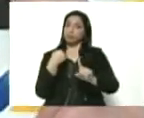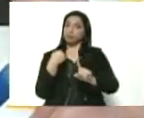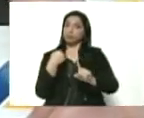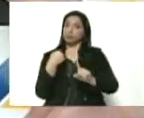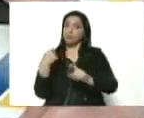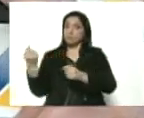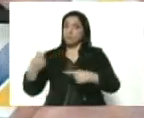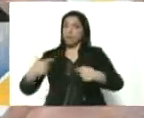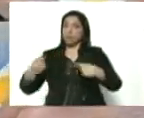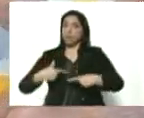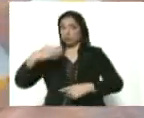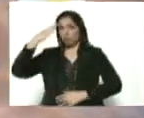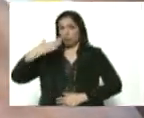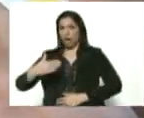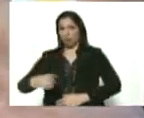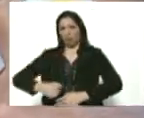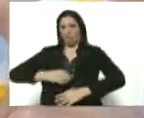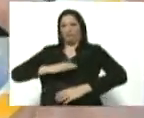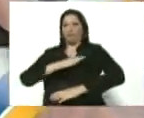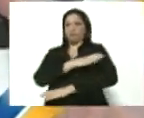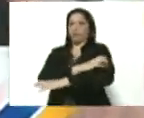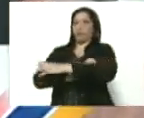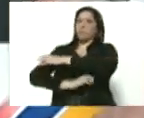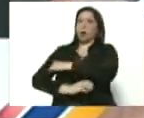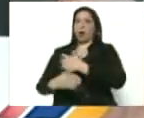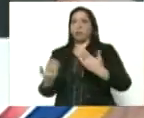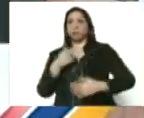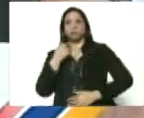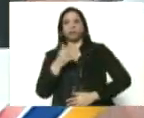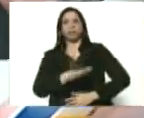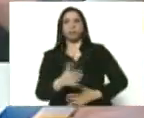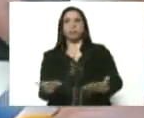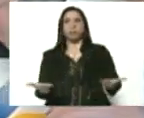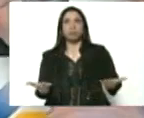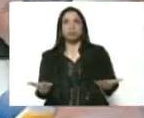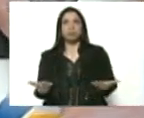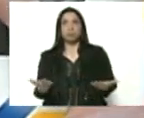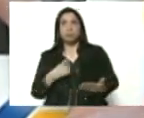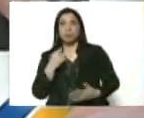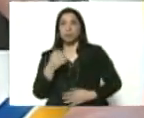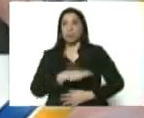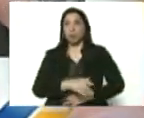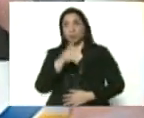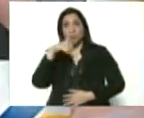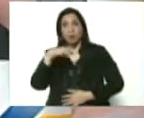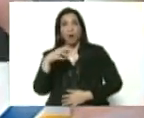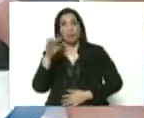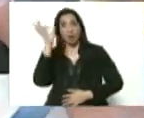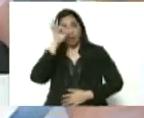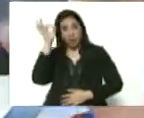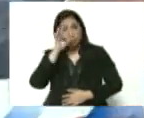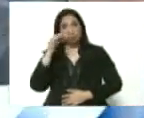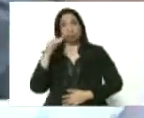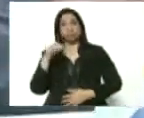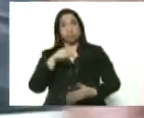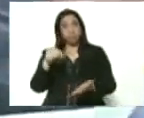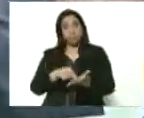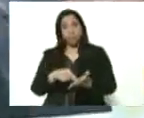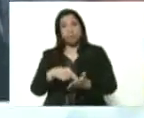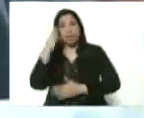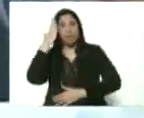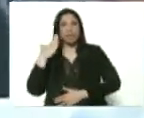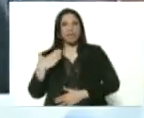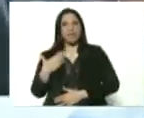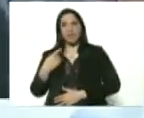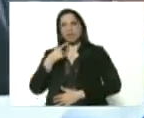Rambos, pero si nos mandan asesinos que han asesinado civiles en Afganistán, en Irak, en Libia, y se regodean